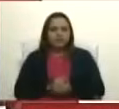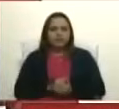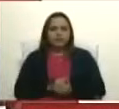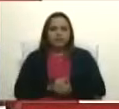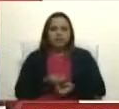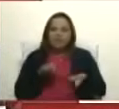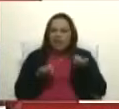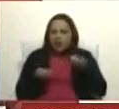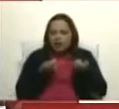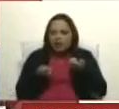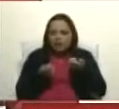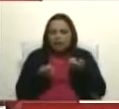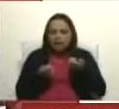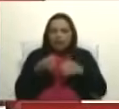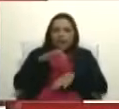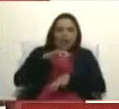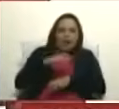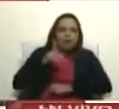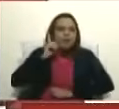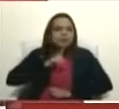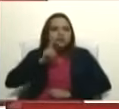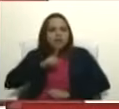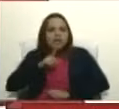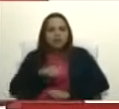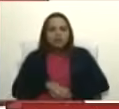la manipulación, el engaño, la mentira.